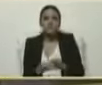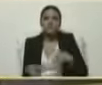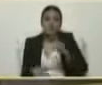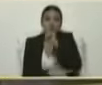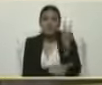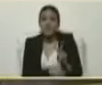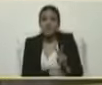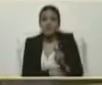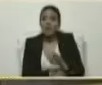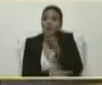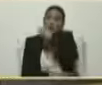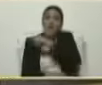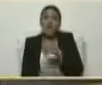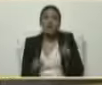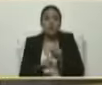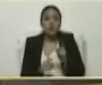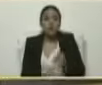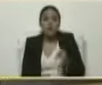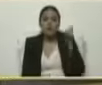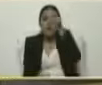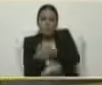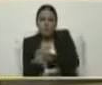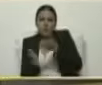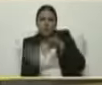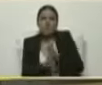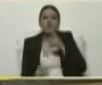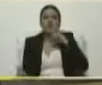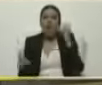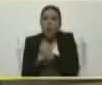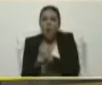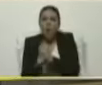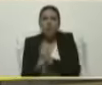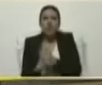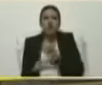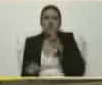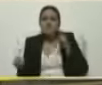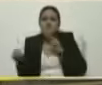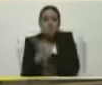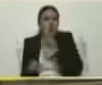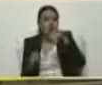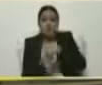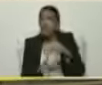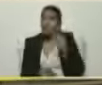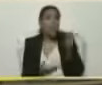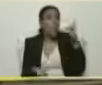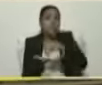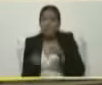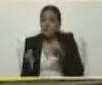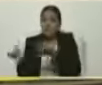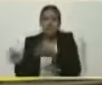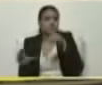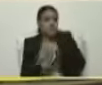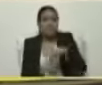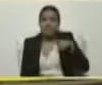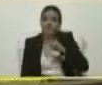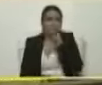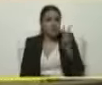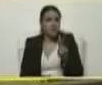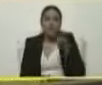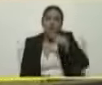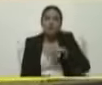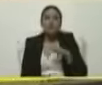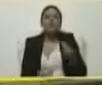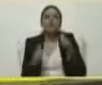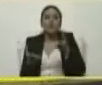Venezuela no se va a imponer el odio, la intolerancia ni la violencia. No volverán las guarimbas. En Venezuela se va a imponer